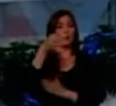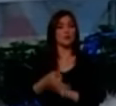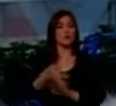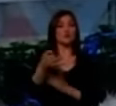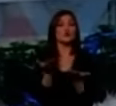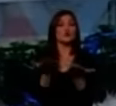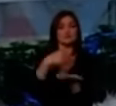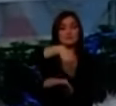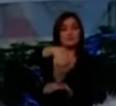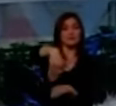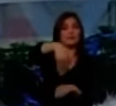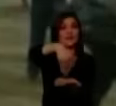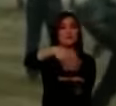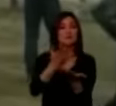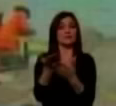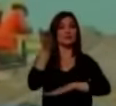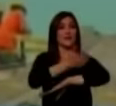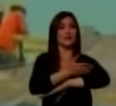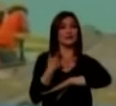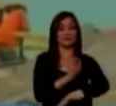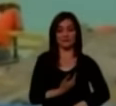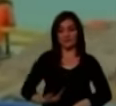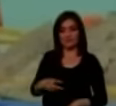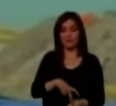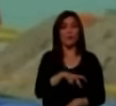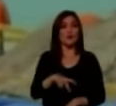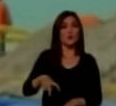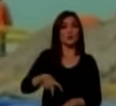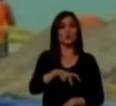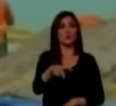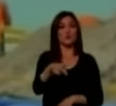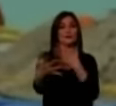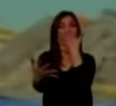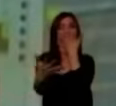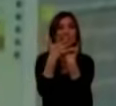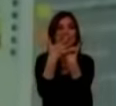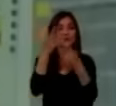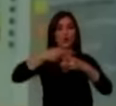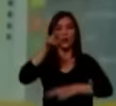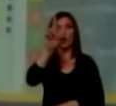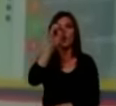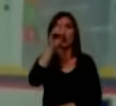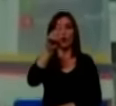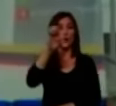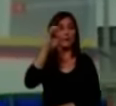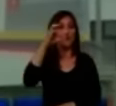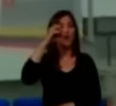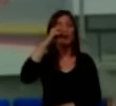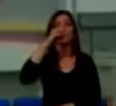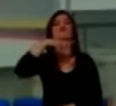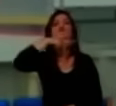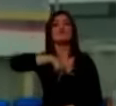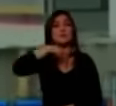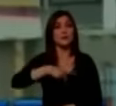pocos minutos, el mandatario realizó un recorrido por el Centro de Privación de Libertad, El Rodeo de Puerto Viejo. En horas de la